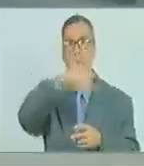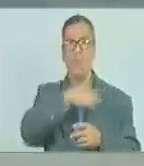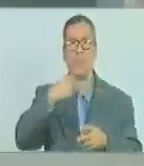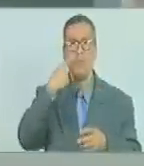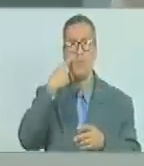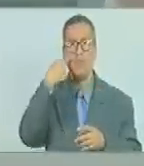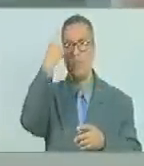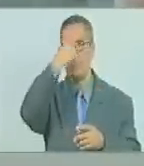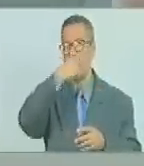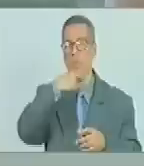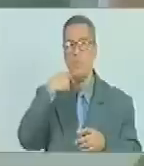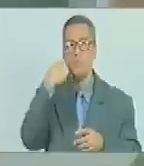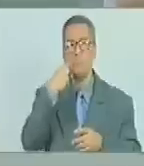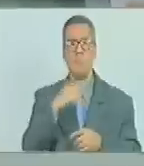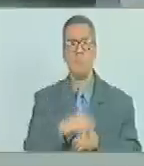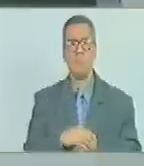vieran